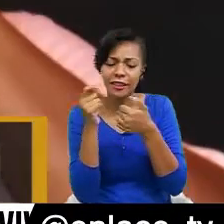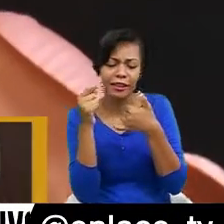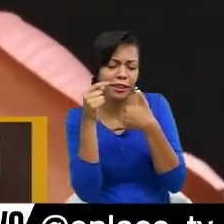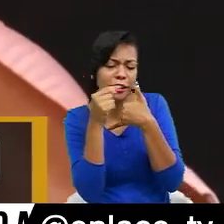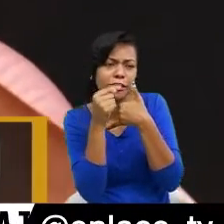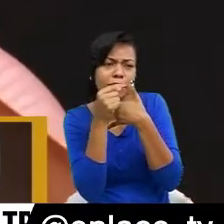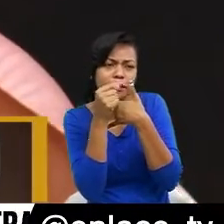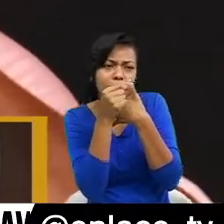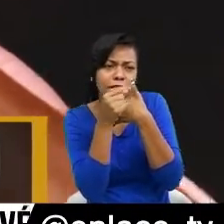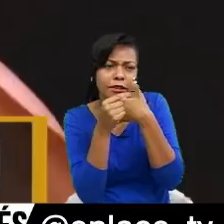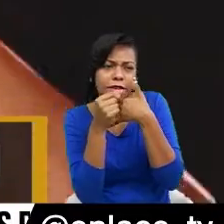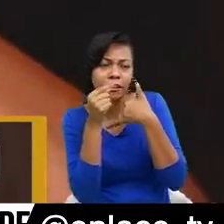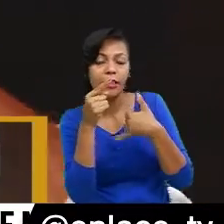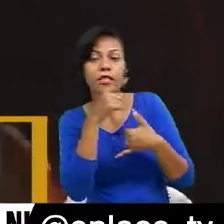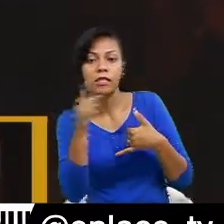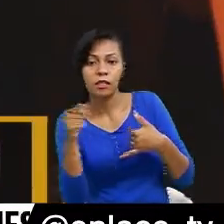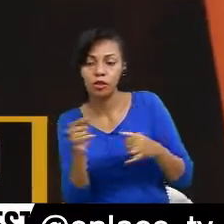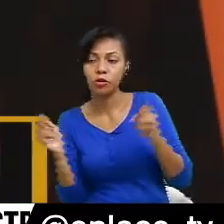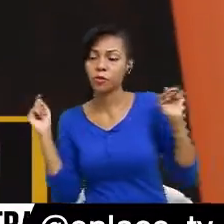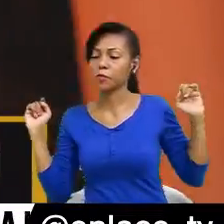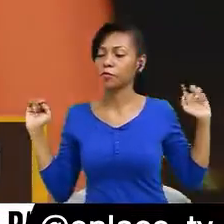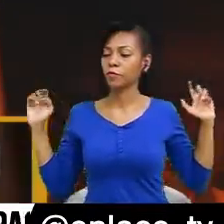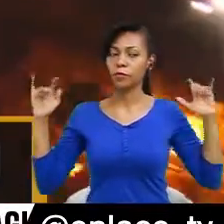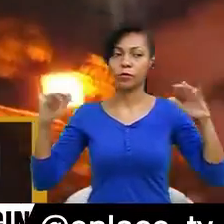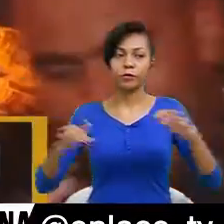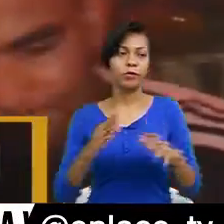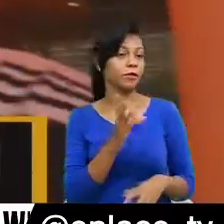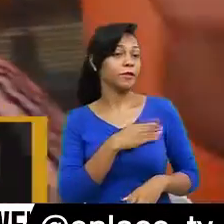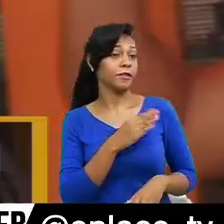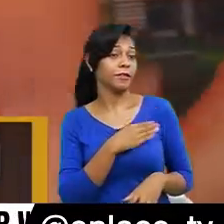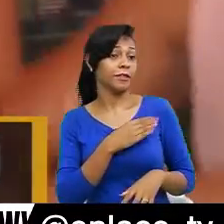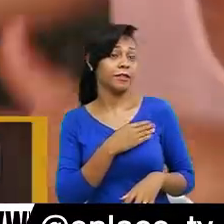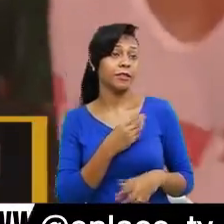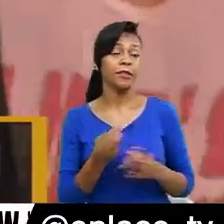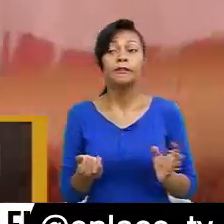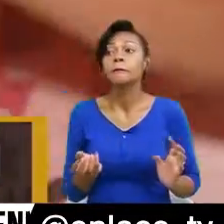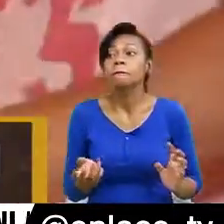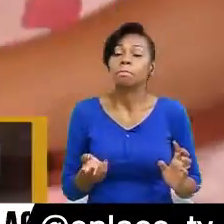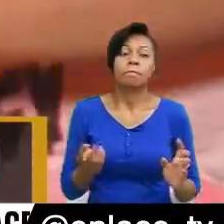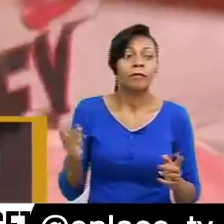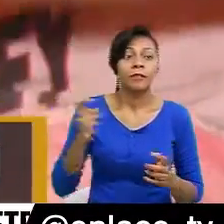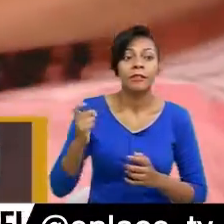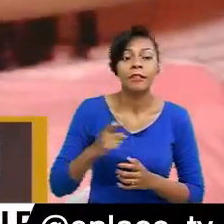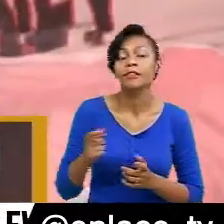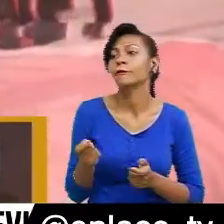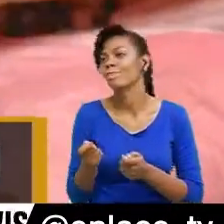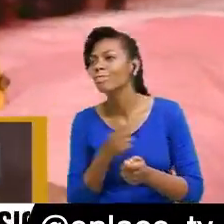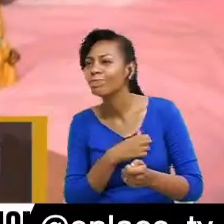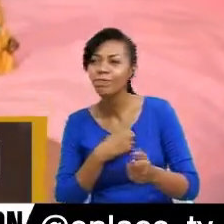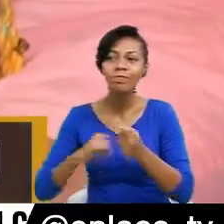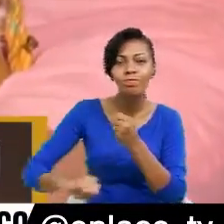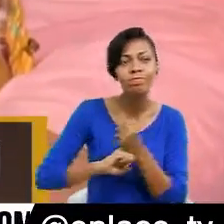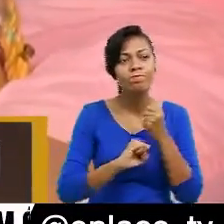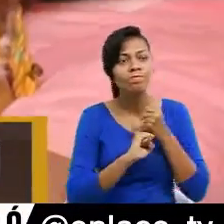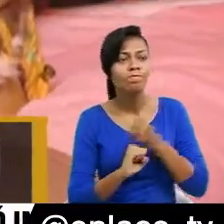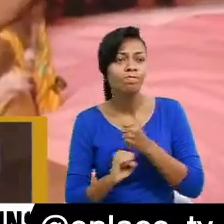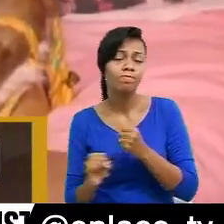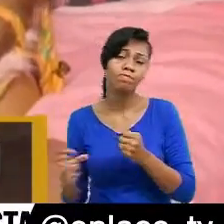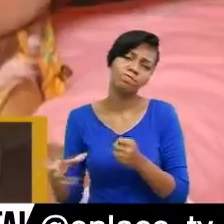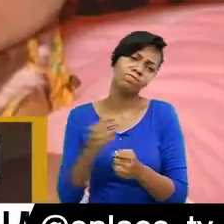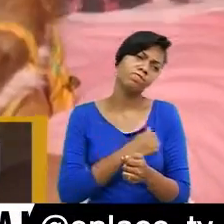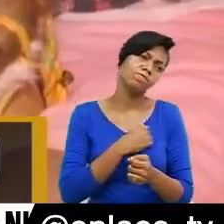festival. Literalmente poniendo la totuma, el grupo Yaoundé recauda los recursos económicos que requiere para representar a Barranca Bermeja en el